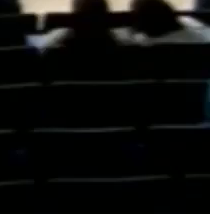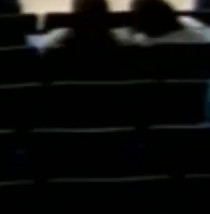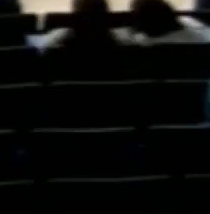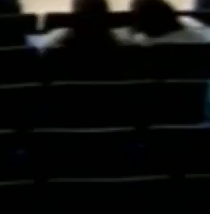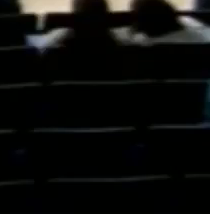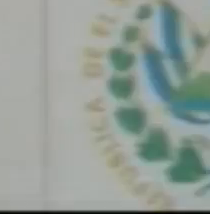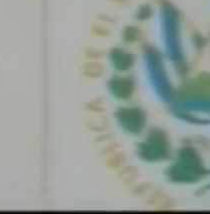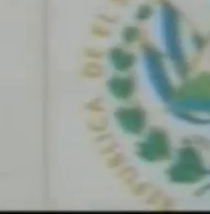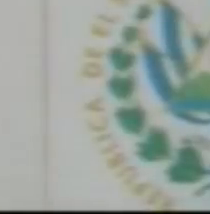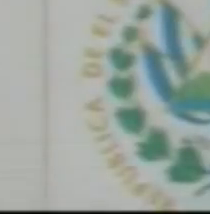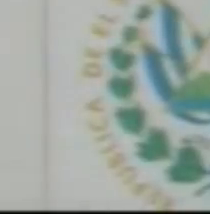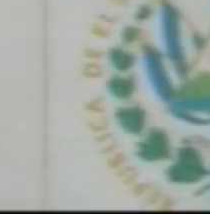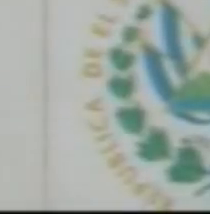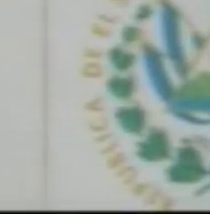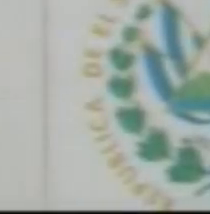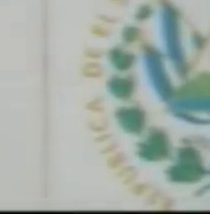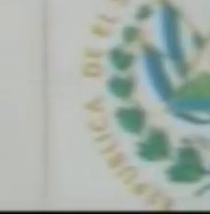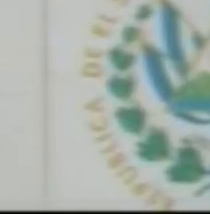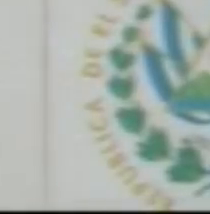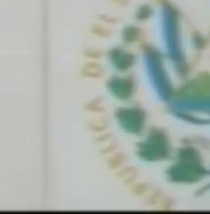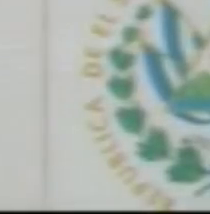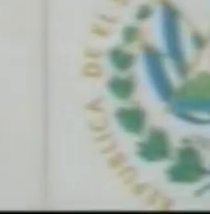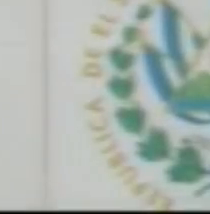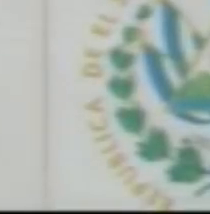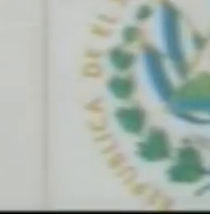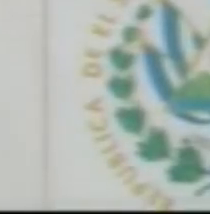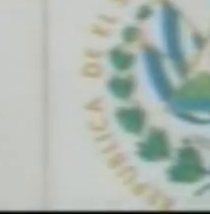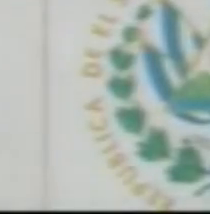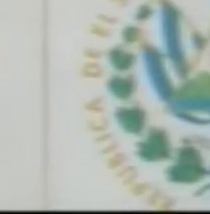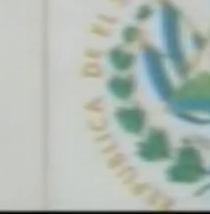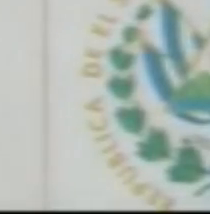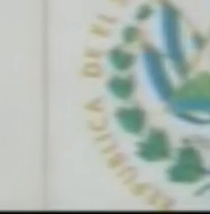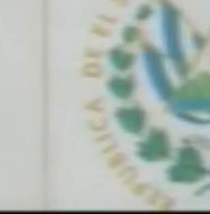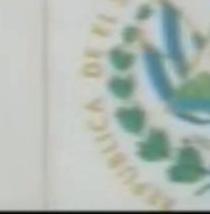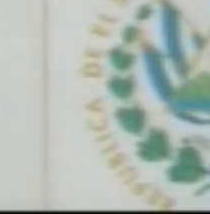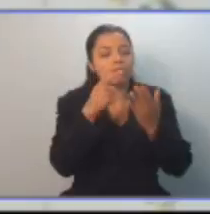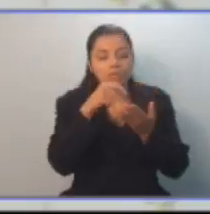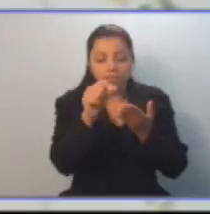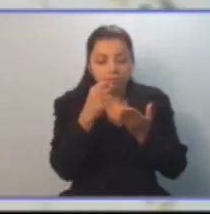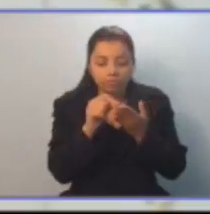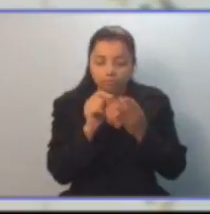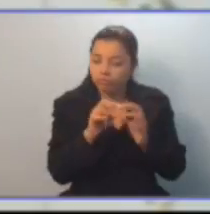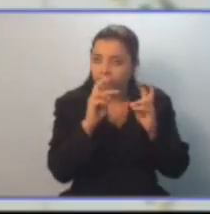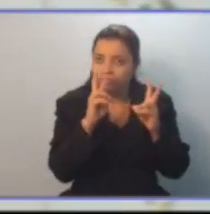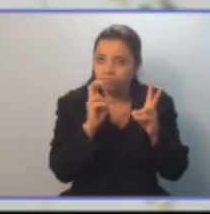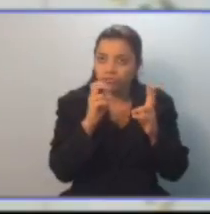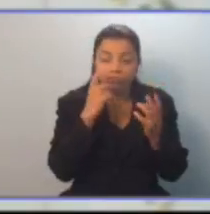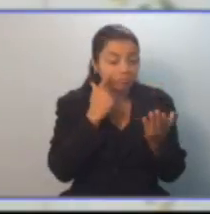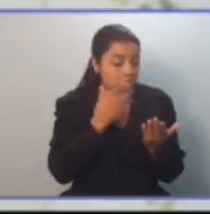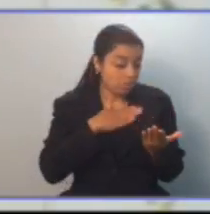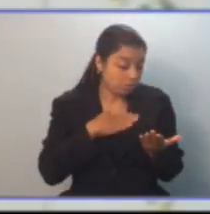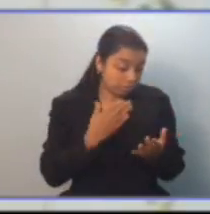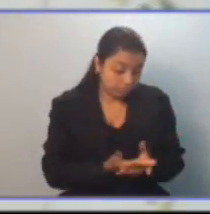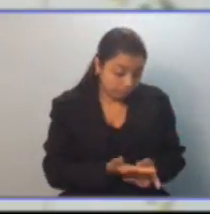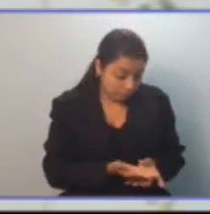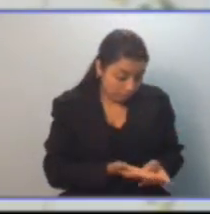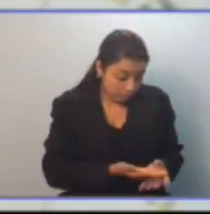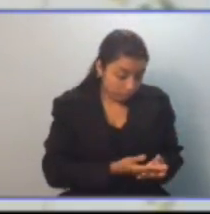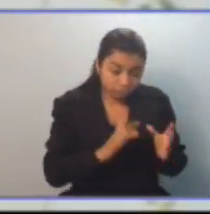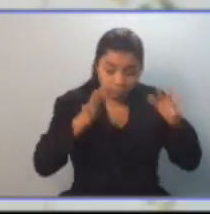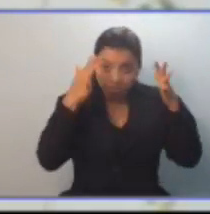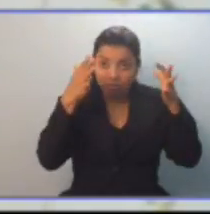Por el número, sinceramente no me ubico y no me acuerdo. Quisiera revisar por la temática, a ver si la tengo esa